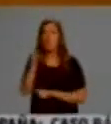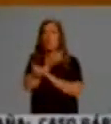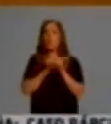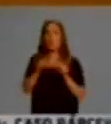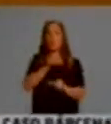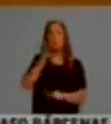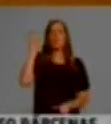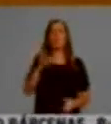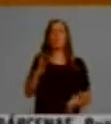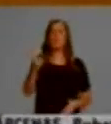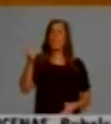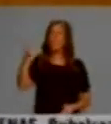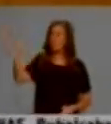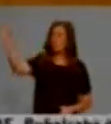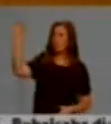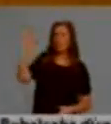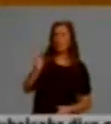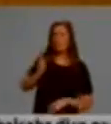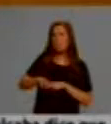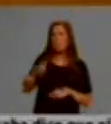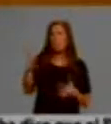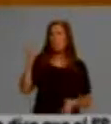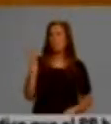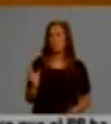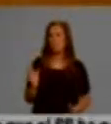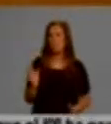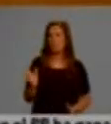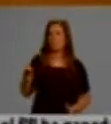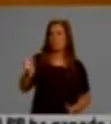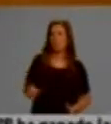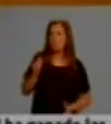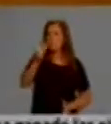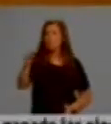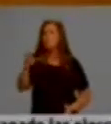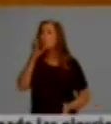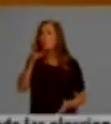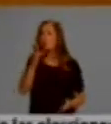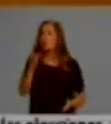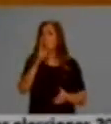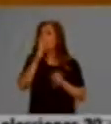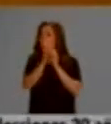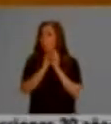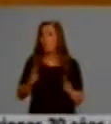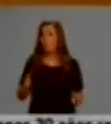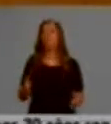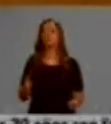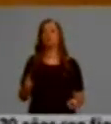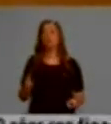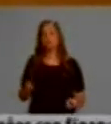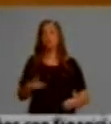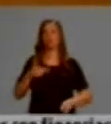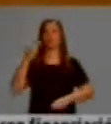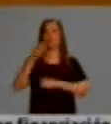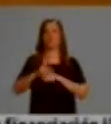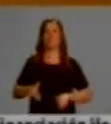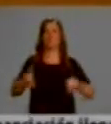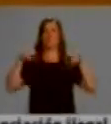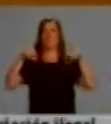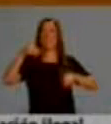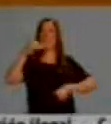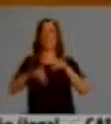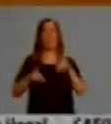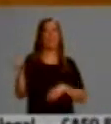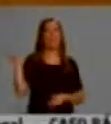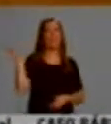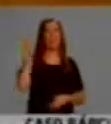origen de los fondos con el que se han estado financiando esos sobresueldos. Y mucho peor el hecho de haber concurrido a las elecciones